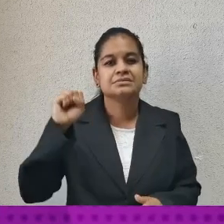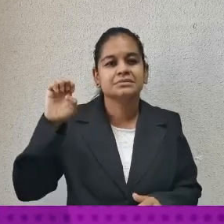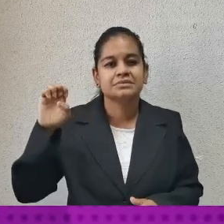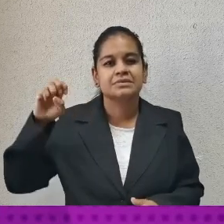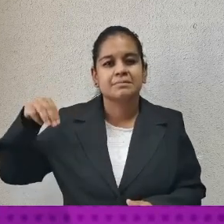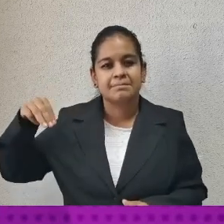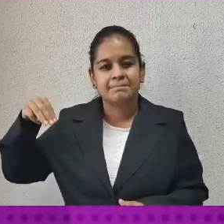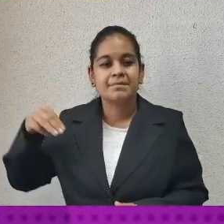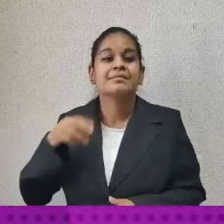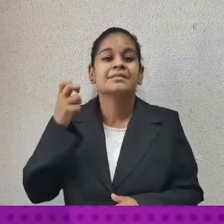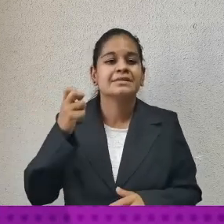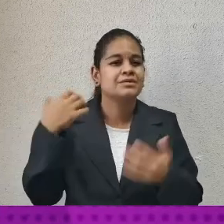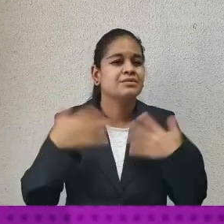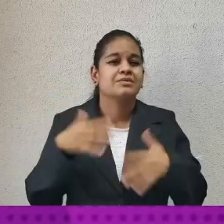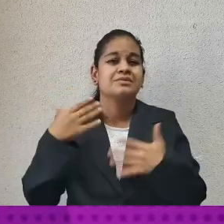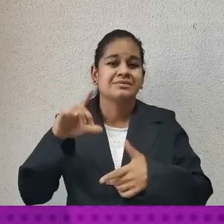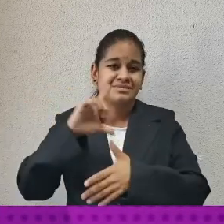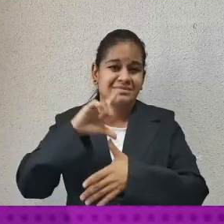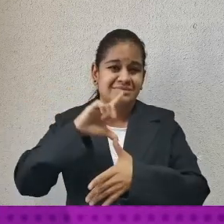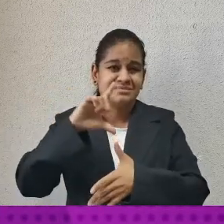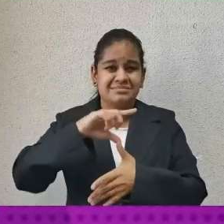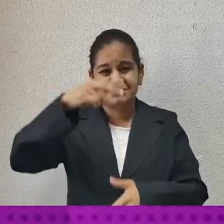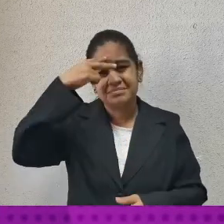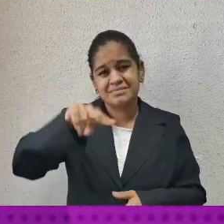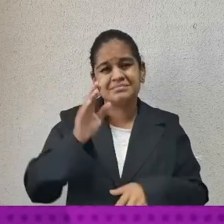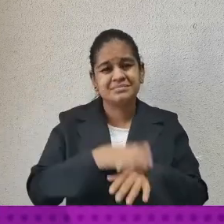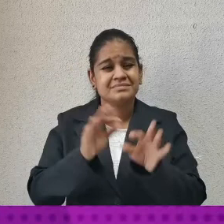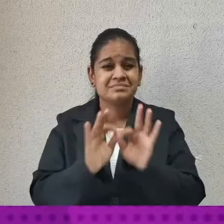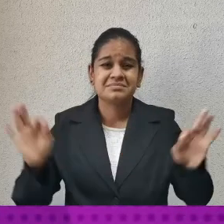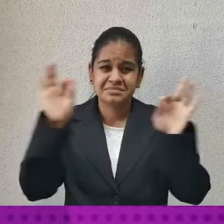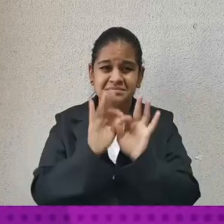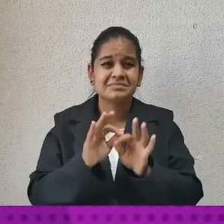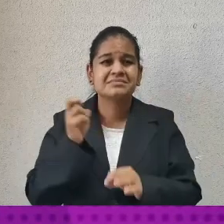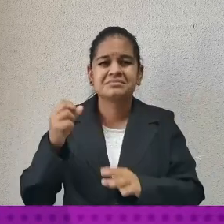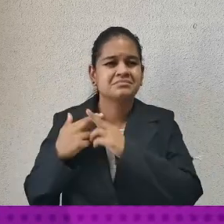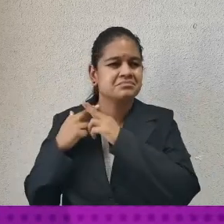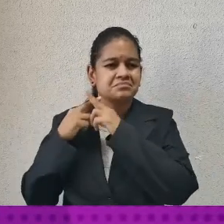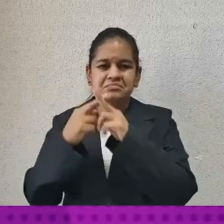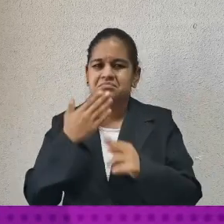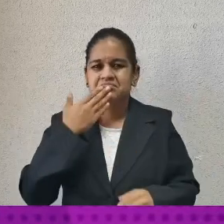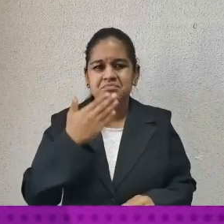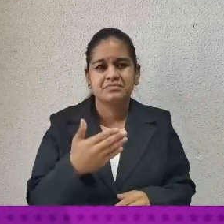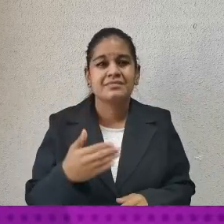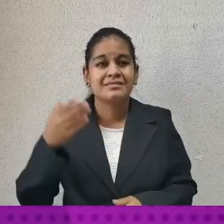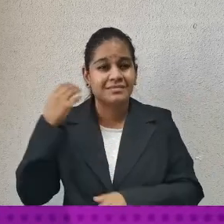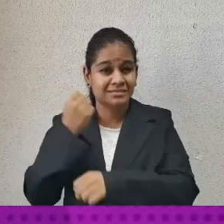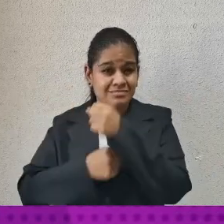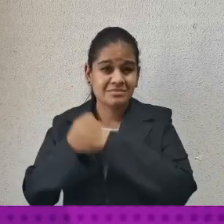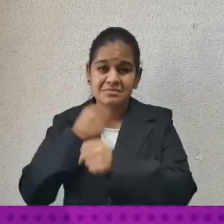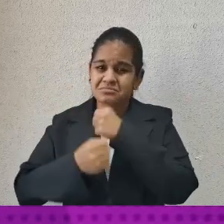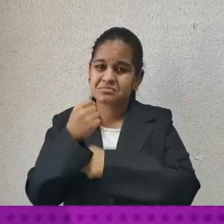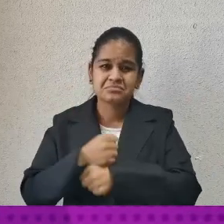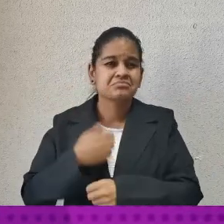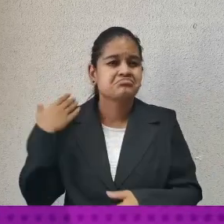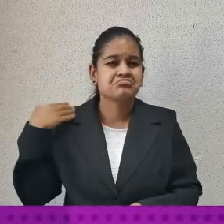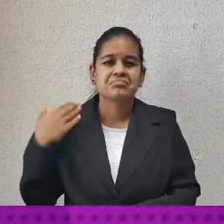toda Latinoamérica. Es un sistema que ha funcionado muy bien, que en los últimos años ha logrado resolver a través de